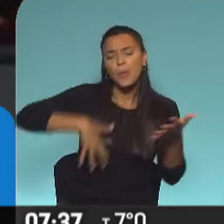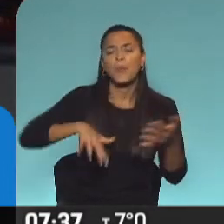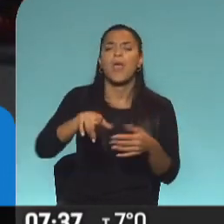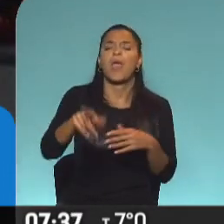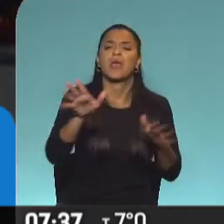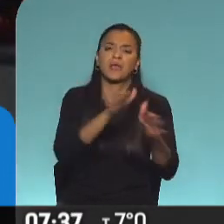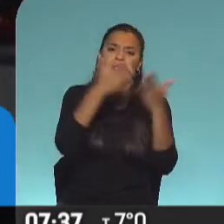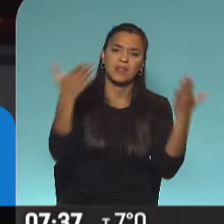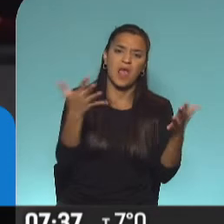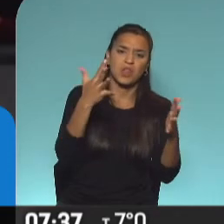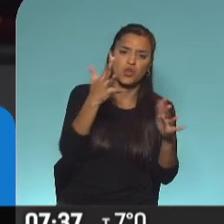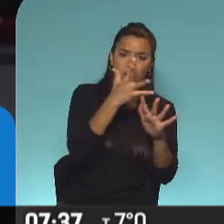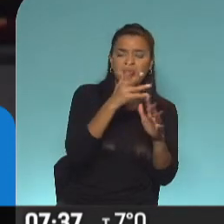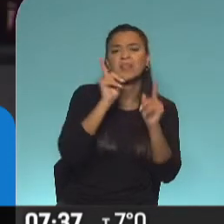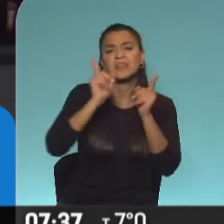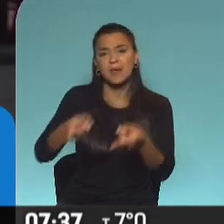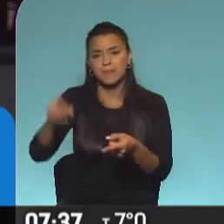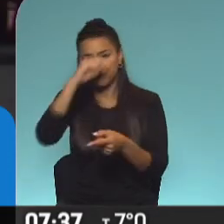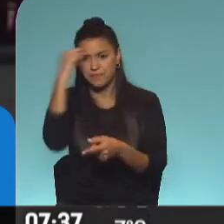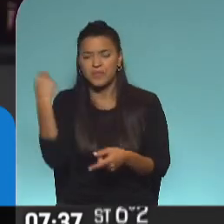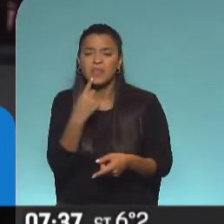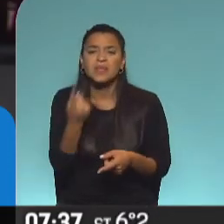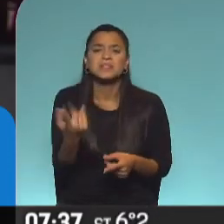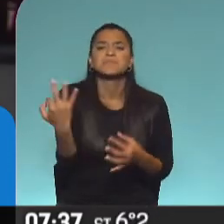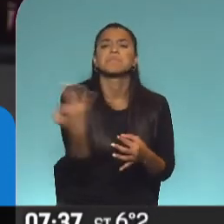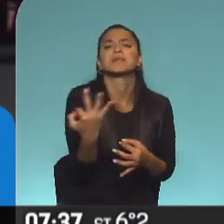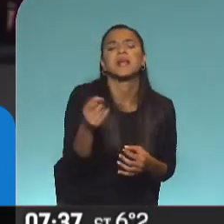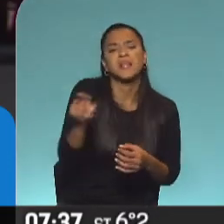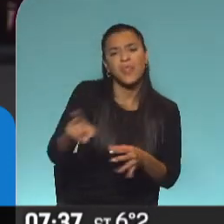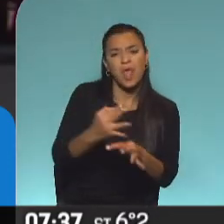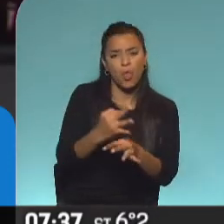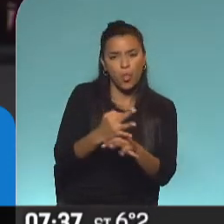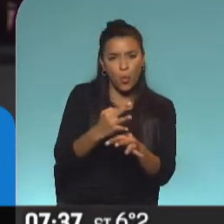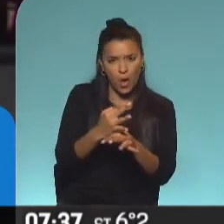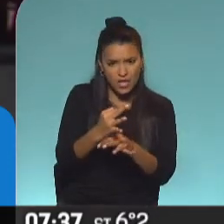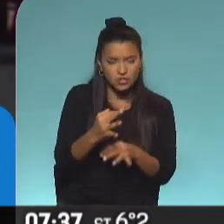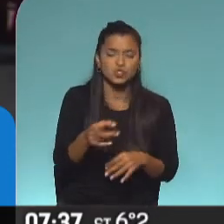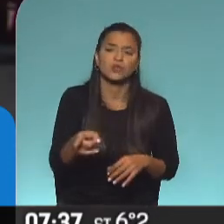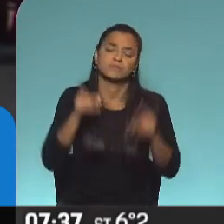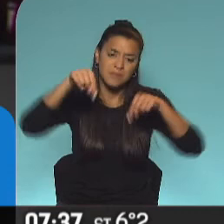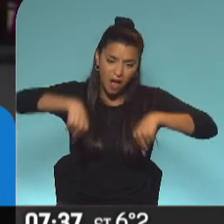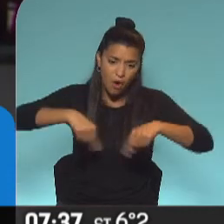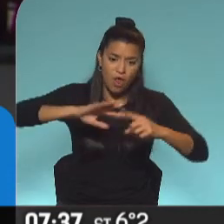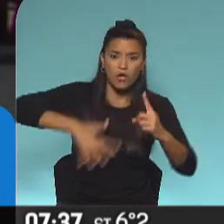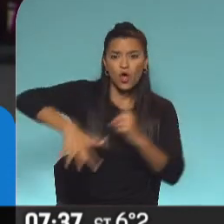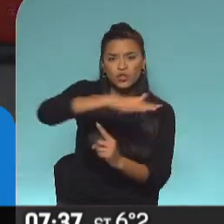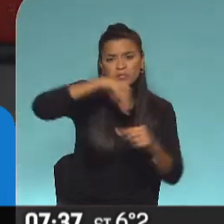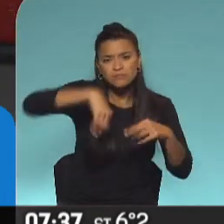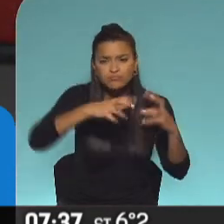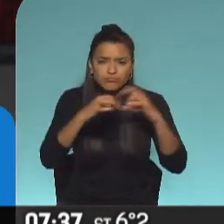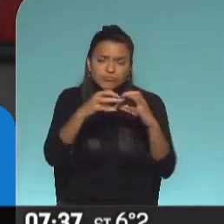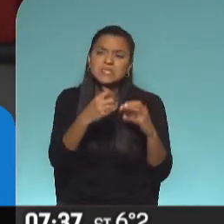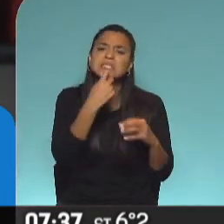y La Nación, se autodefine como un especialista en educación y obviamente en este contexto, cuando se está debatiendo